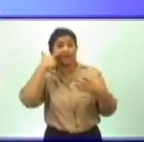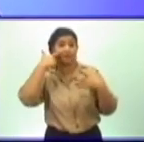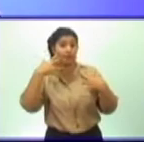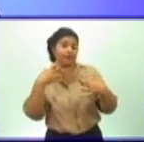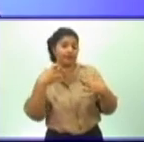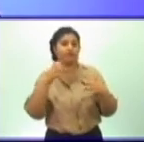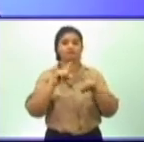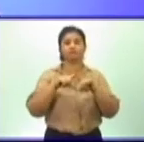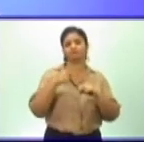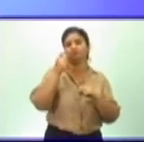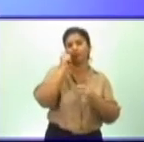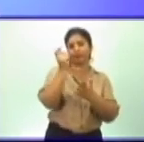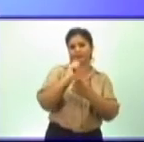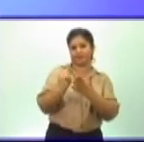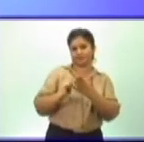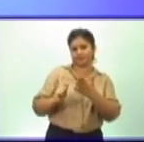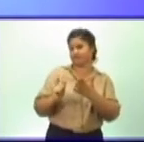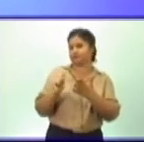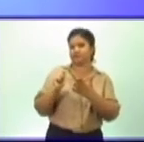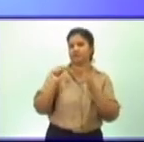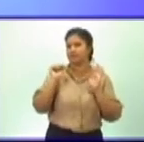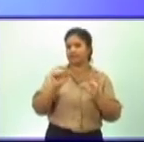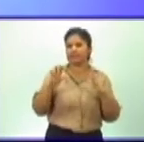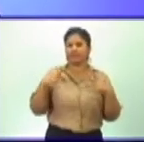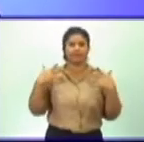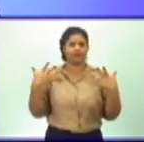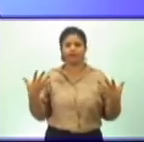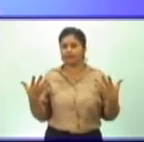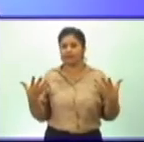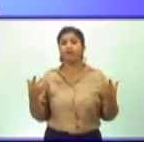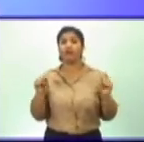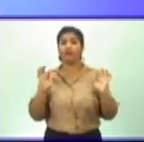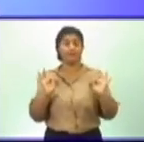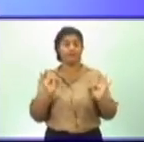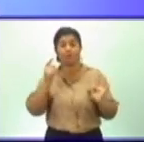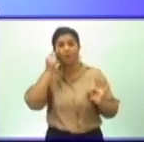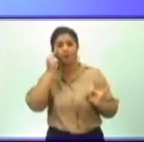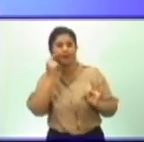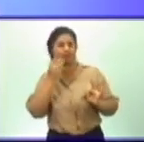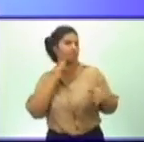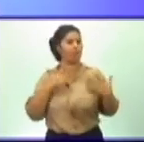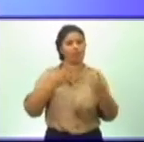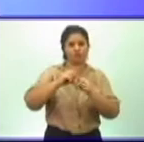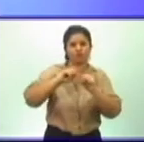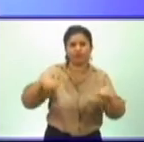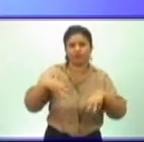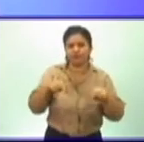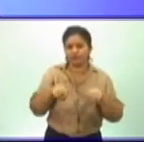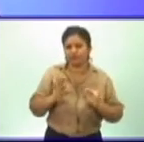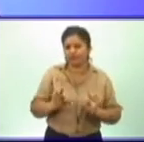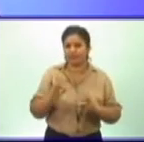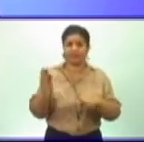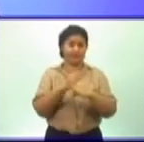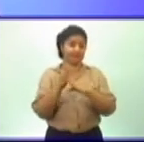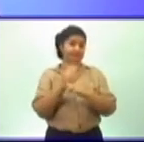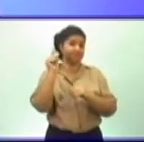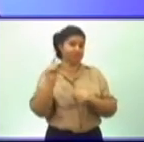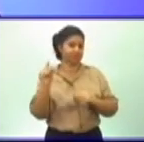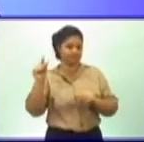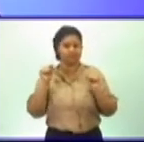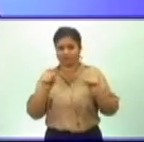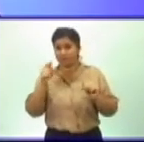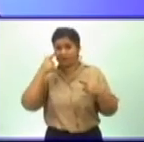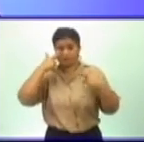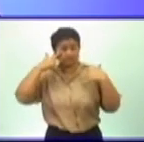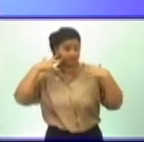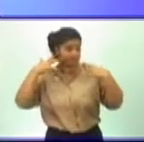utiliza un lenguaje apto para la condición social de cada uno de los personajes. Y eso es un elemento importantísimo.